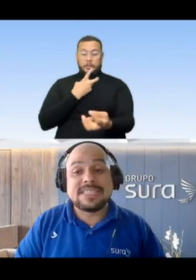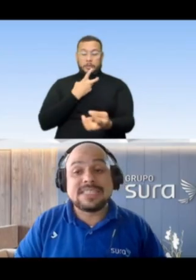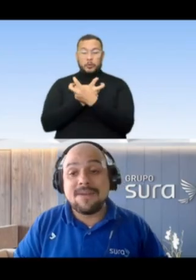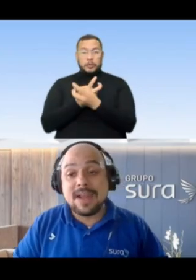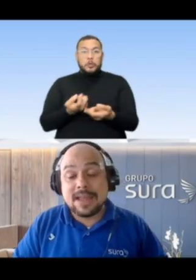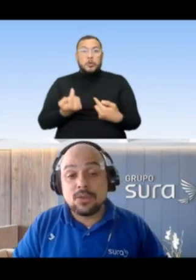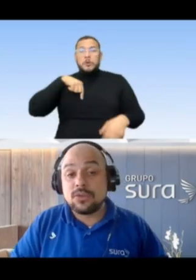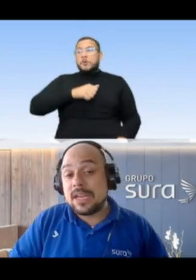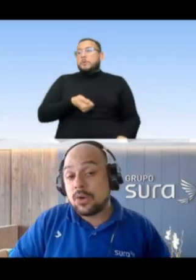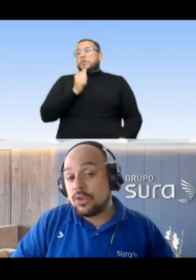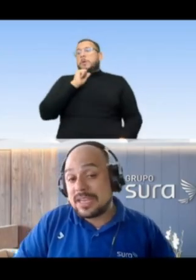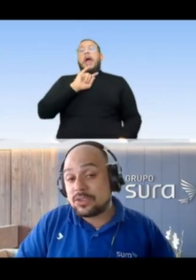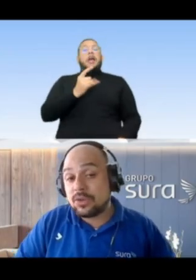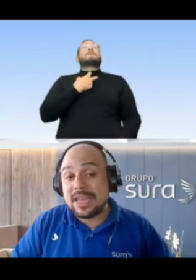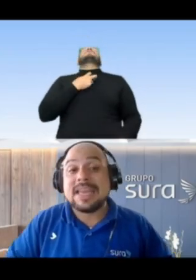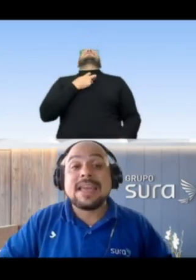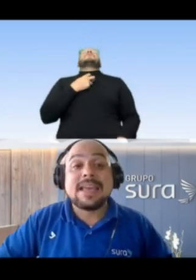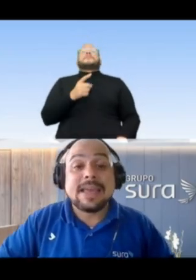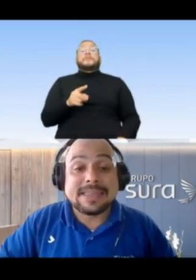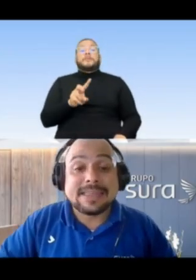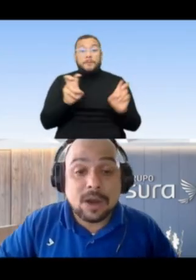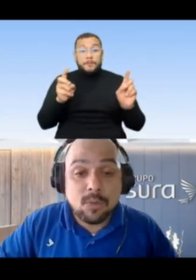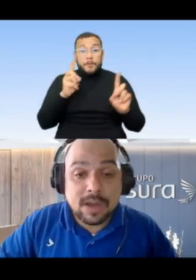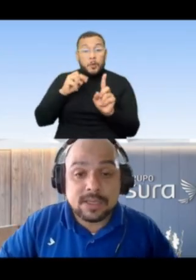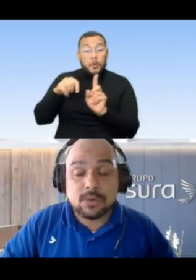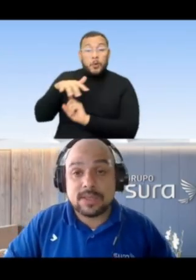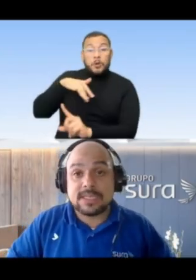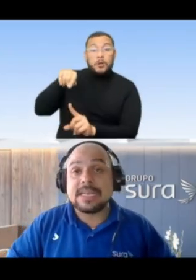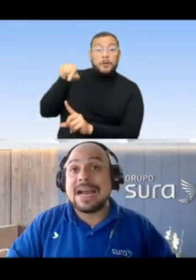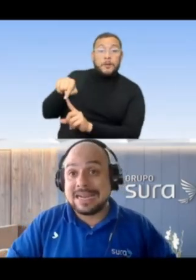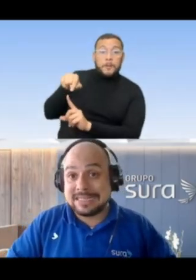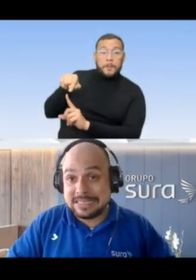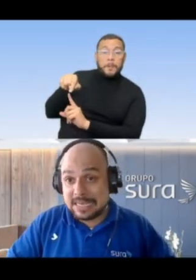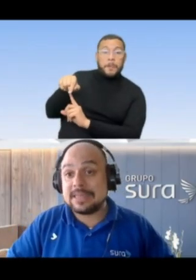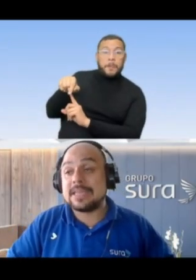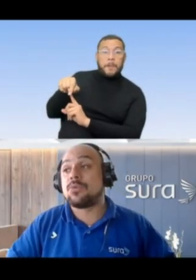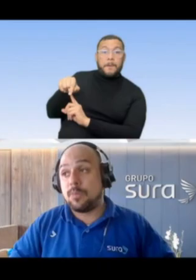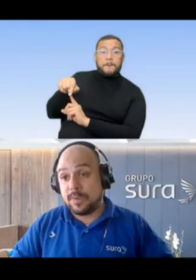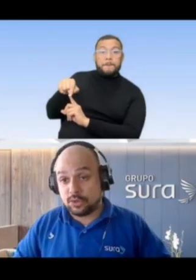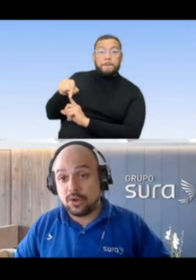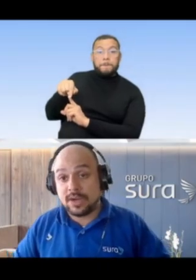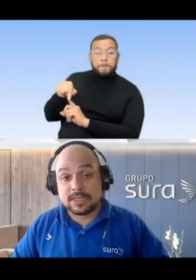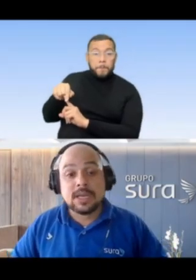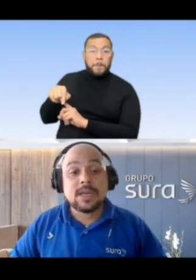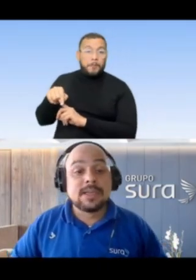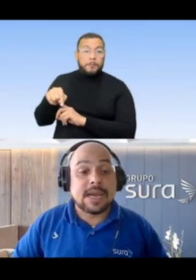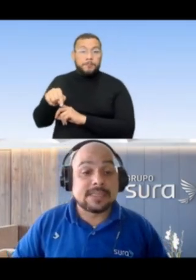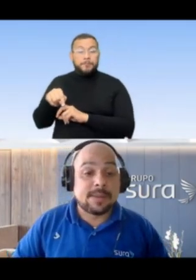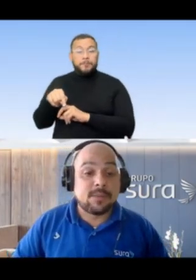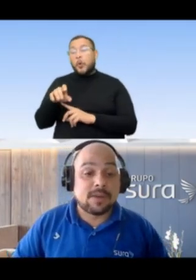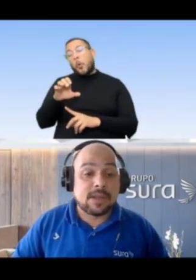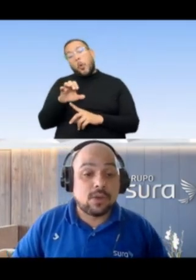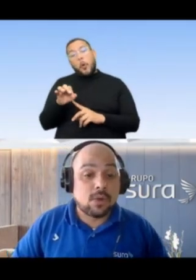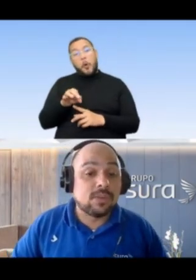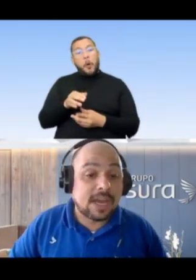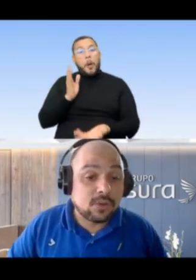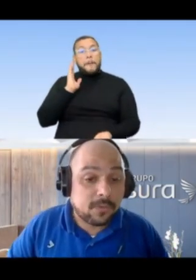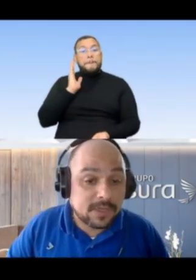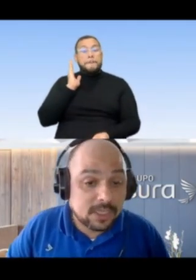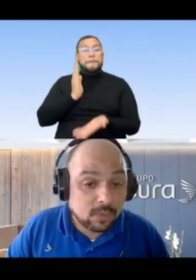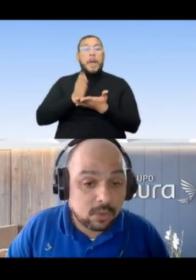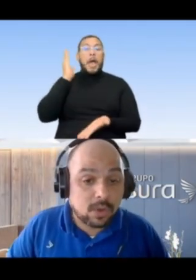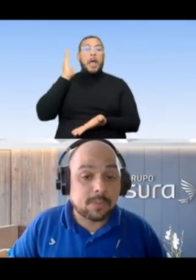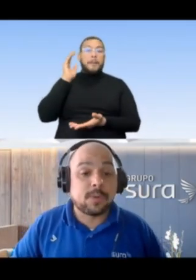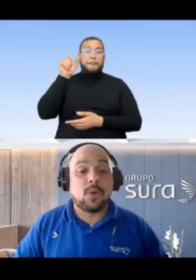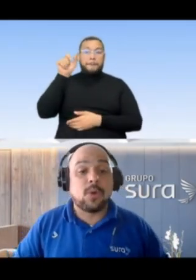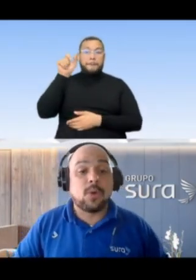Y ojo, ya hablando del contexto de traumático, es decir, accidentes con personas, ya estamos hablando de un